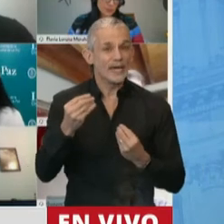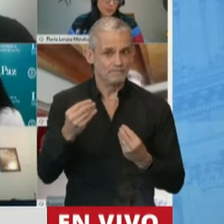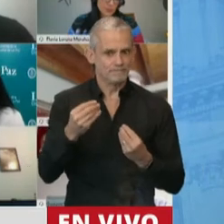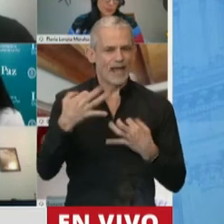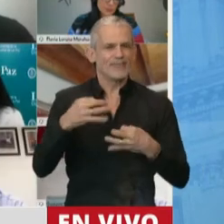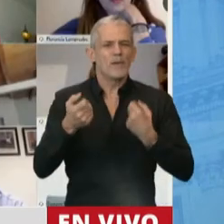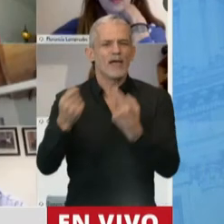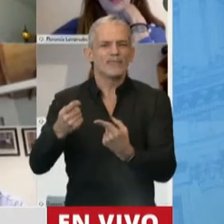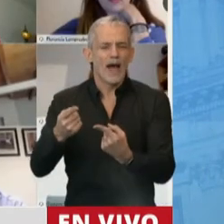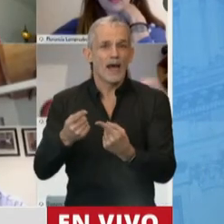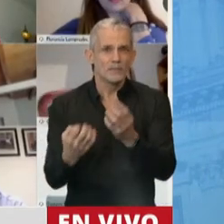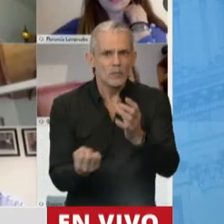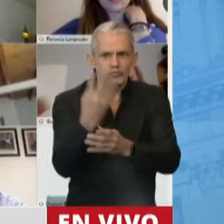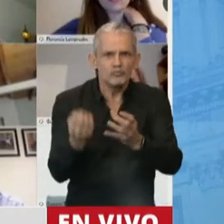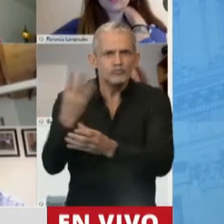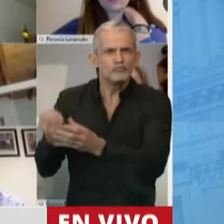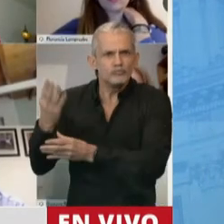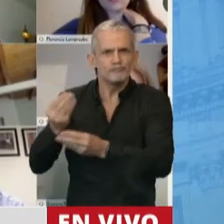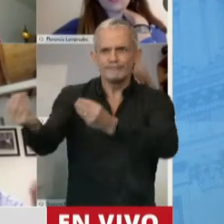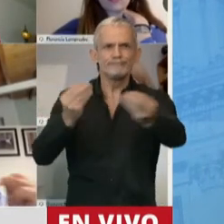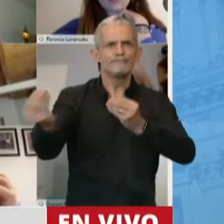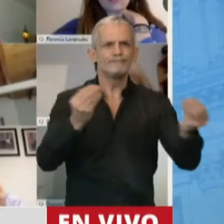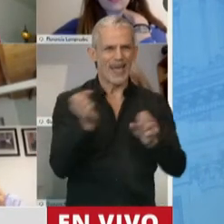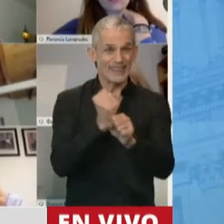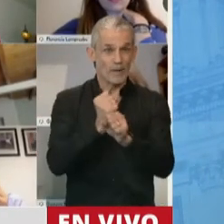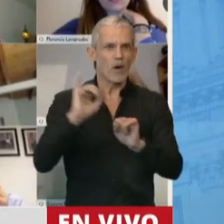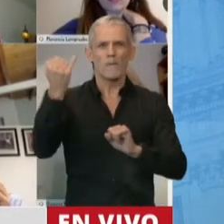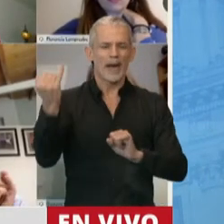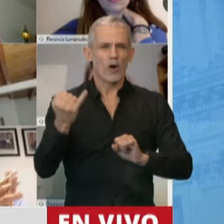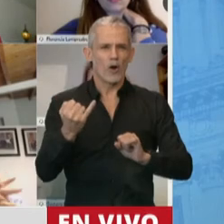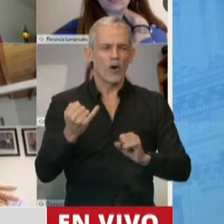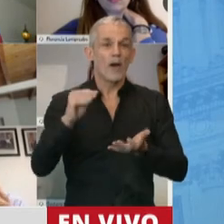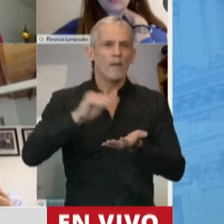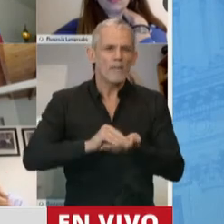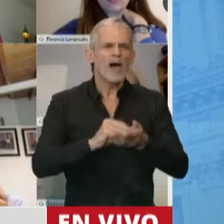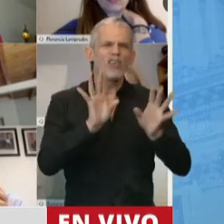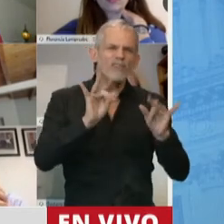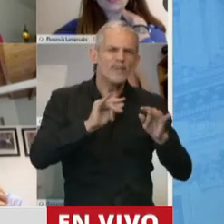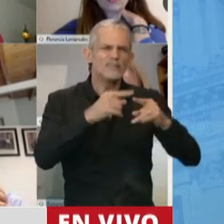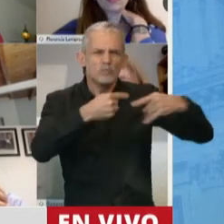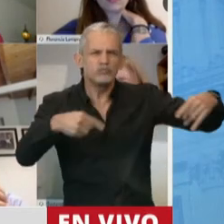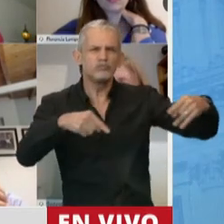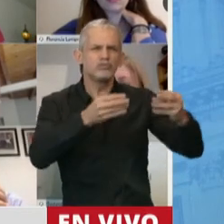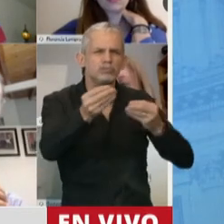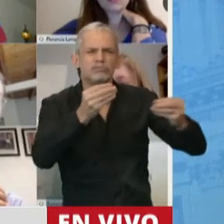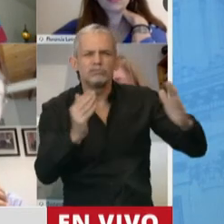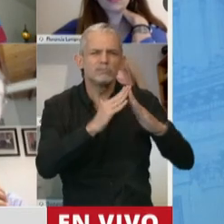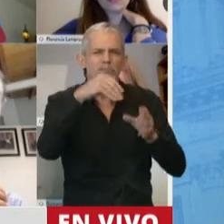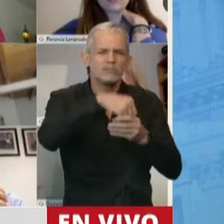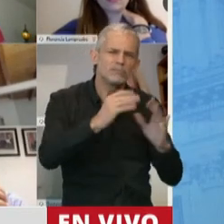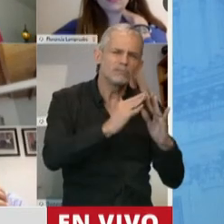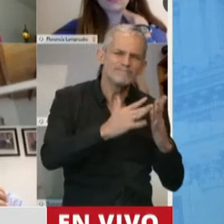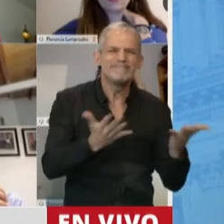a la generación de más y mejor empleo en lugar de sumar complejidades y costos,